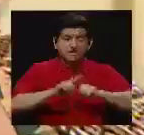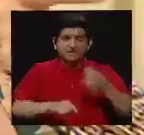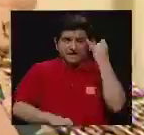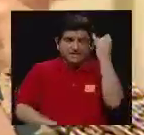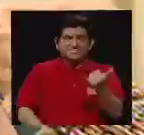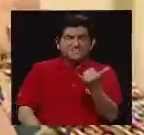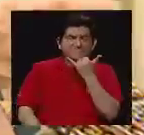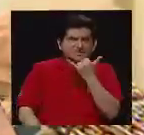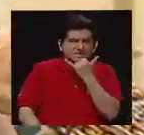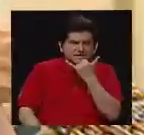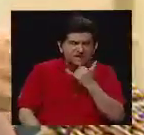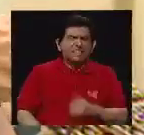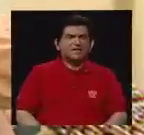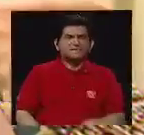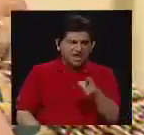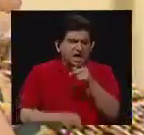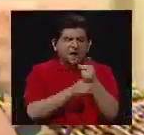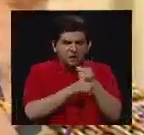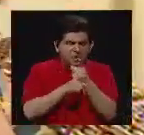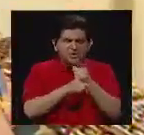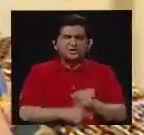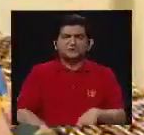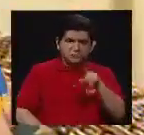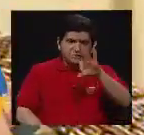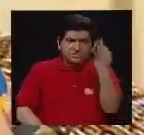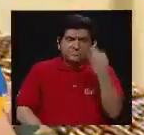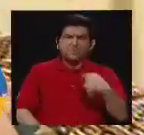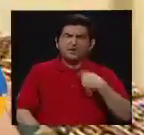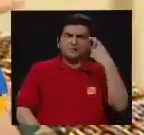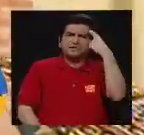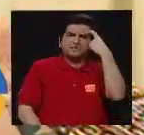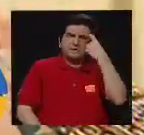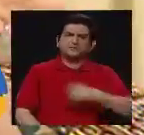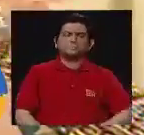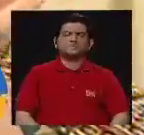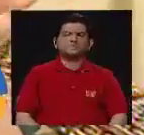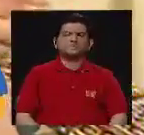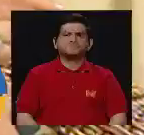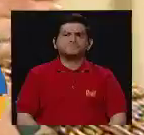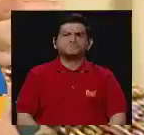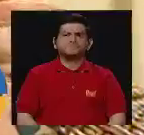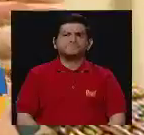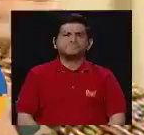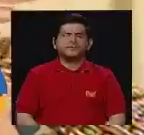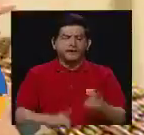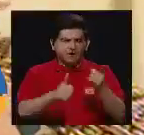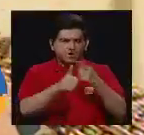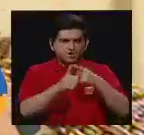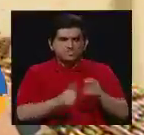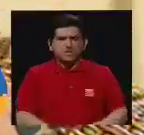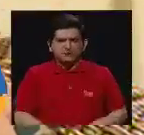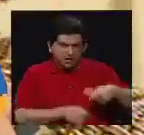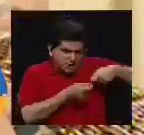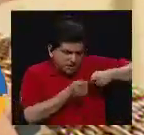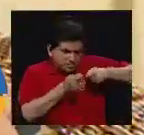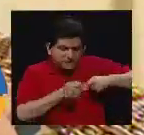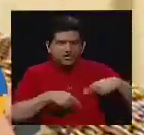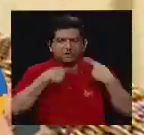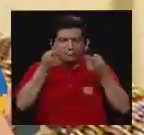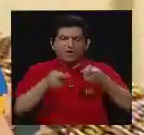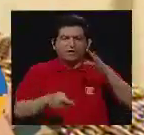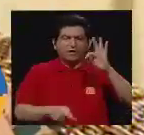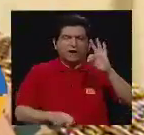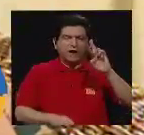muchos conceptos erróneos que se han enderezado así. Pienso, por ejemplo, cuando los primeros arqueólogos